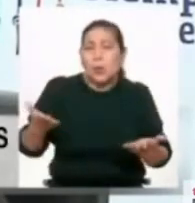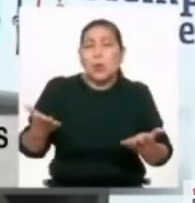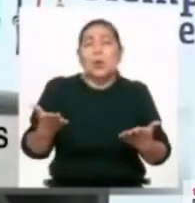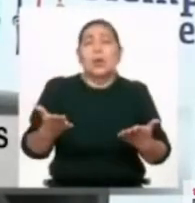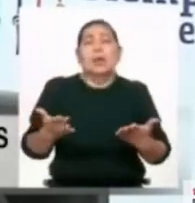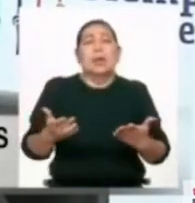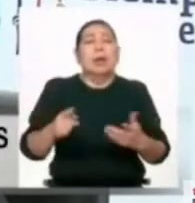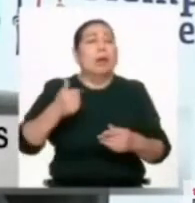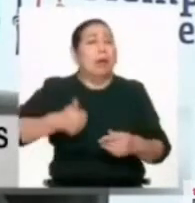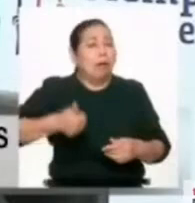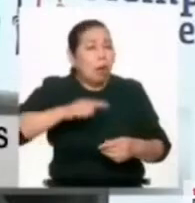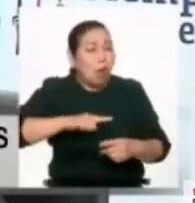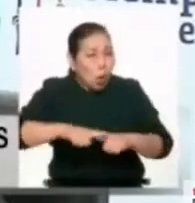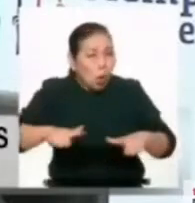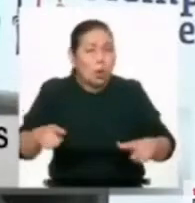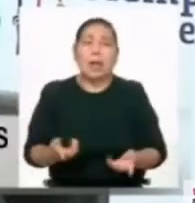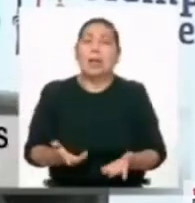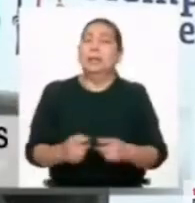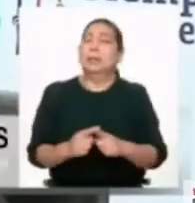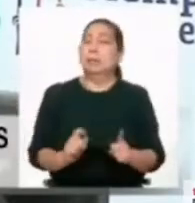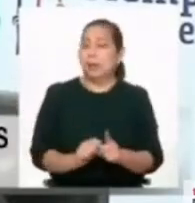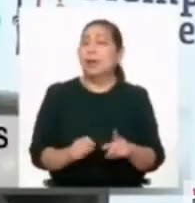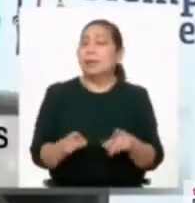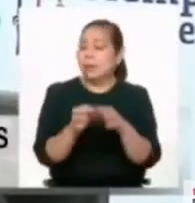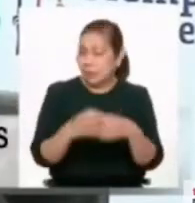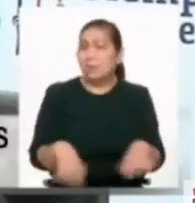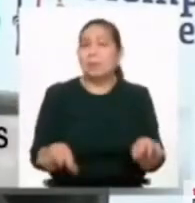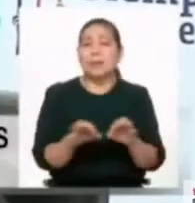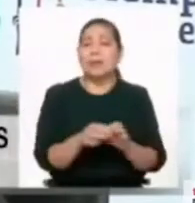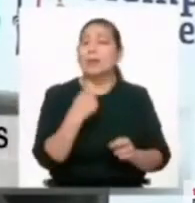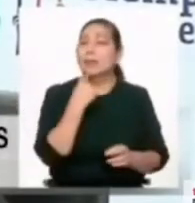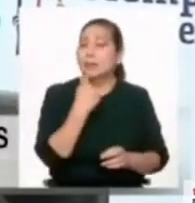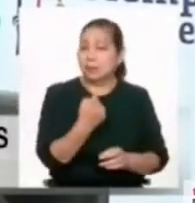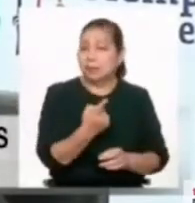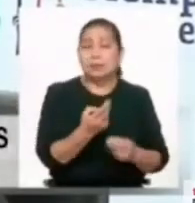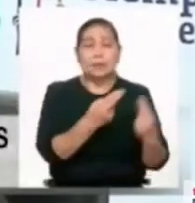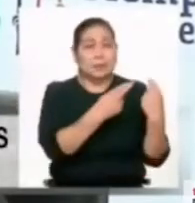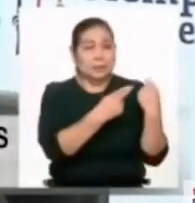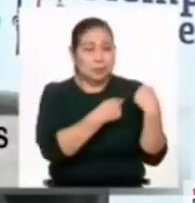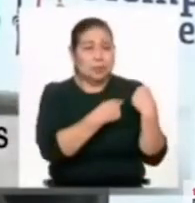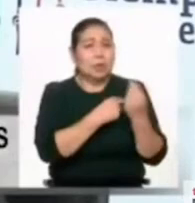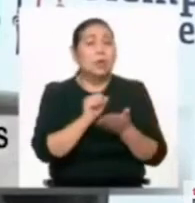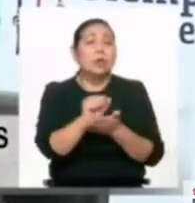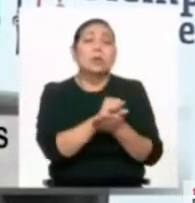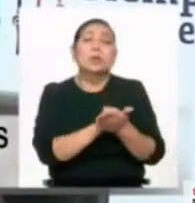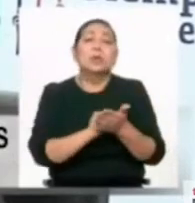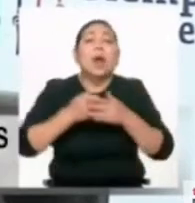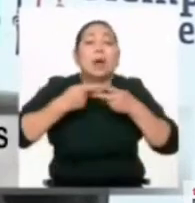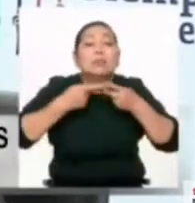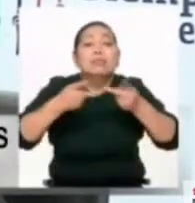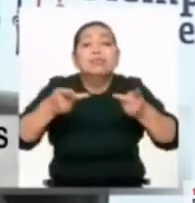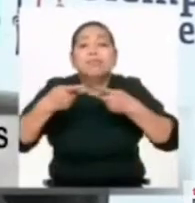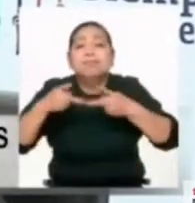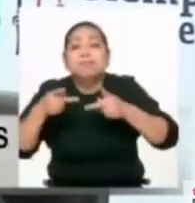estuvieron las autoridades locales y regionales. Y es importante también trasladar esa responsabilidad a la sociedad y